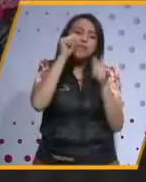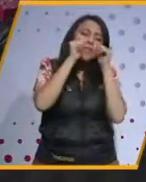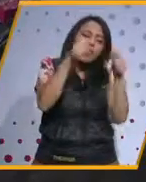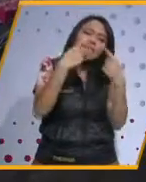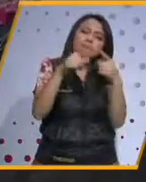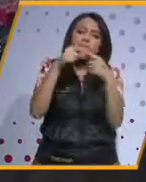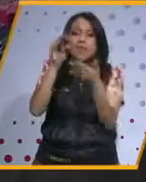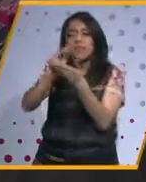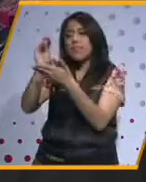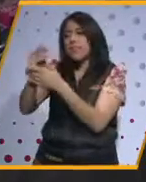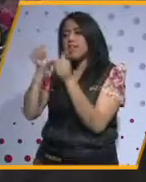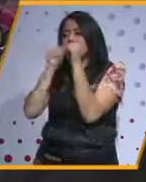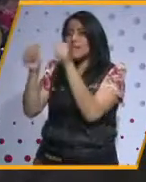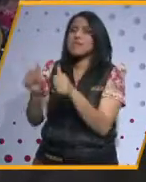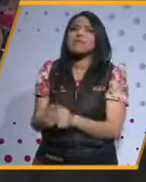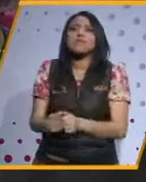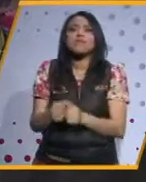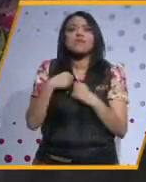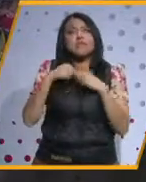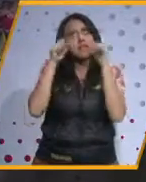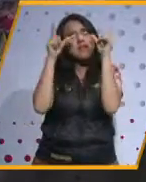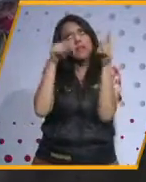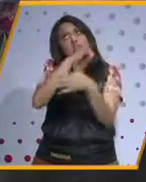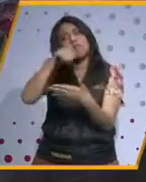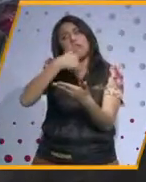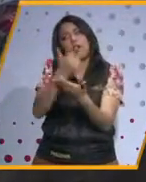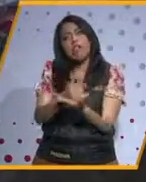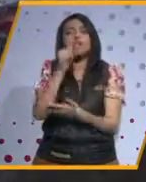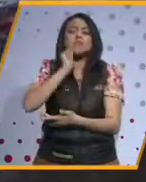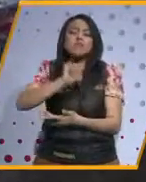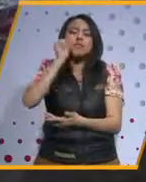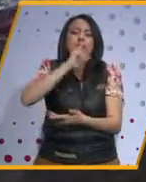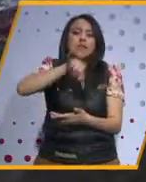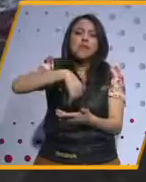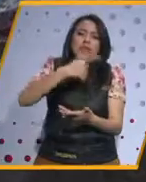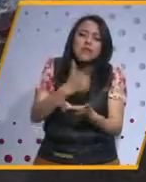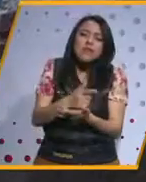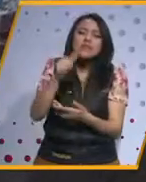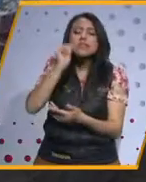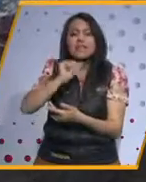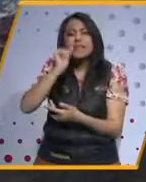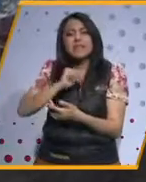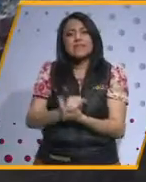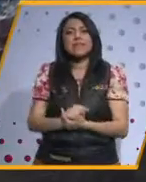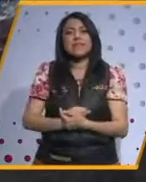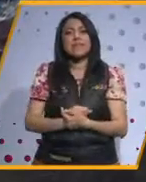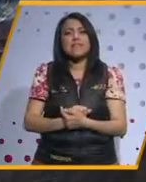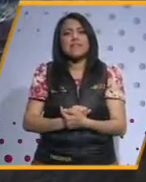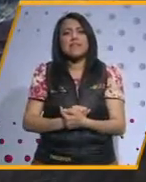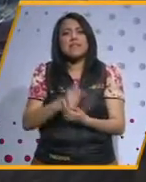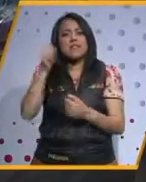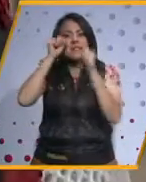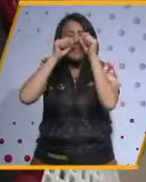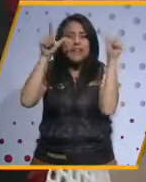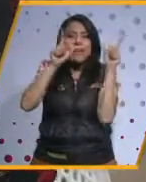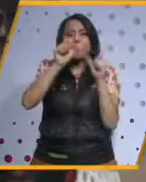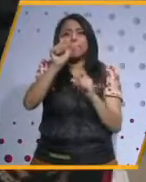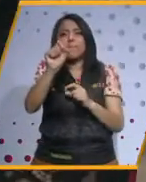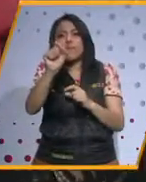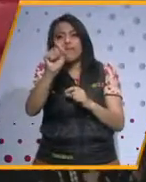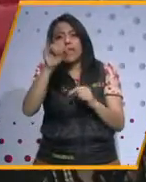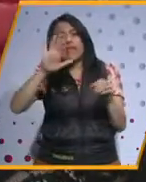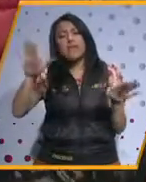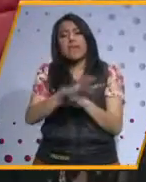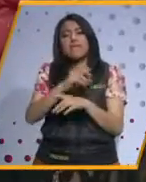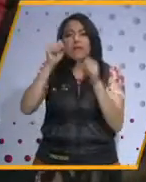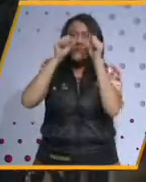Tú te despiertas en la mañana y haces, ¿para qué vamos a agarrarla, no? ¿No es así más o menos? No, o sea, duerme uno con 20 y se despierta con 50 cosas y ahora qué pasa. Pero